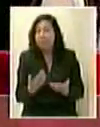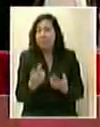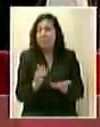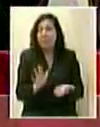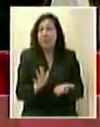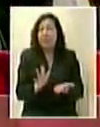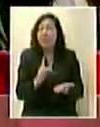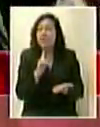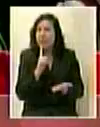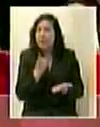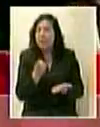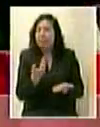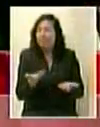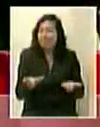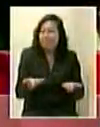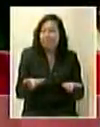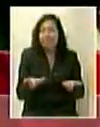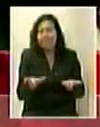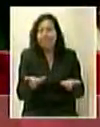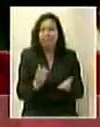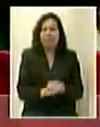hay que ser un poco más